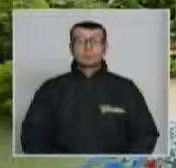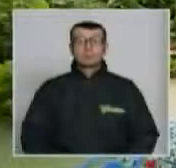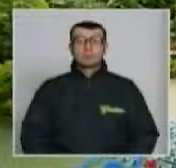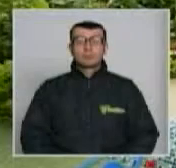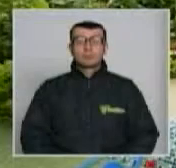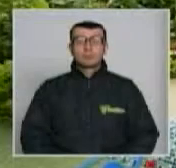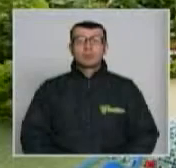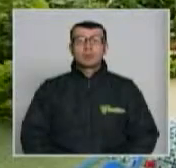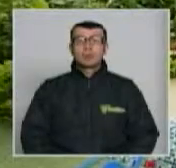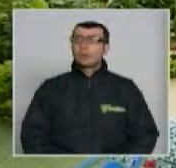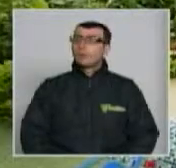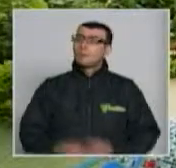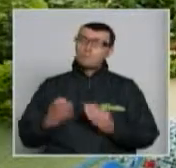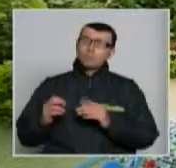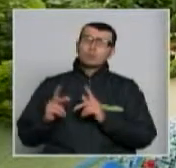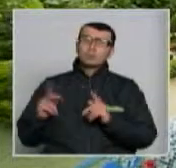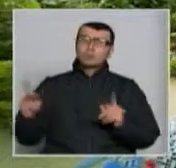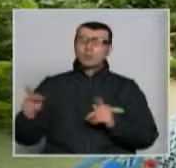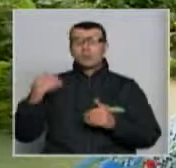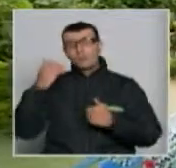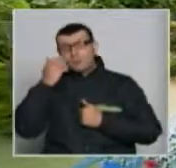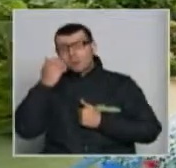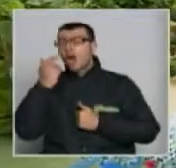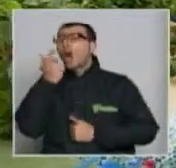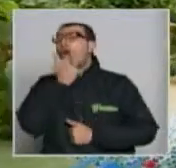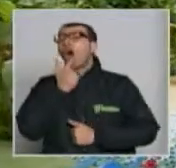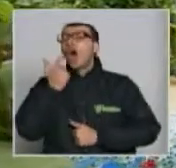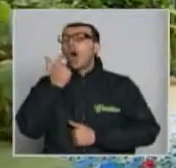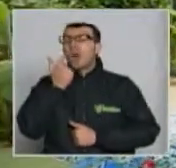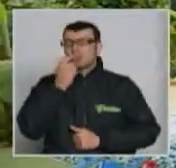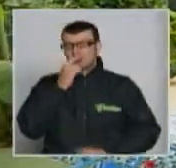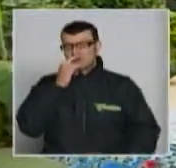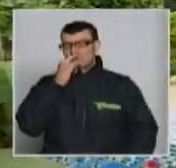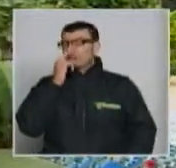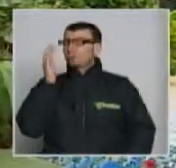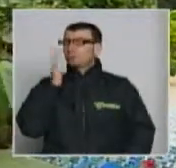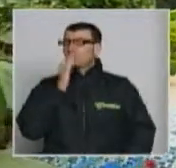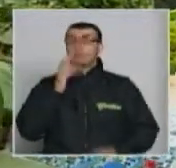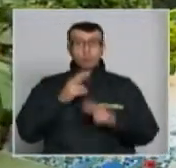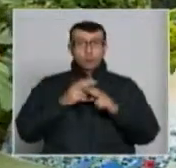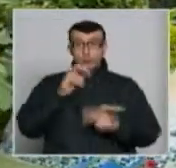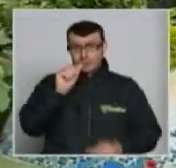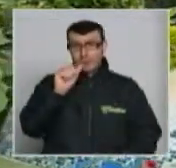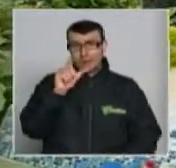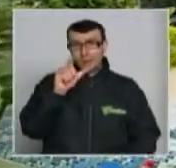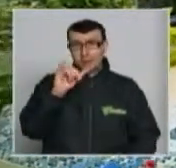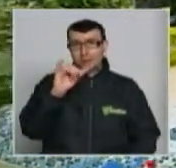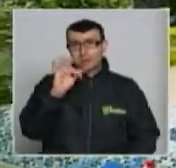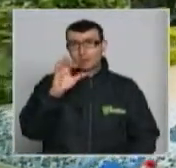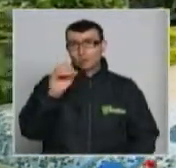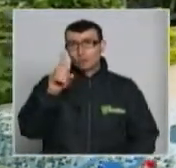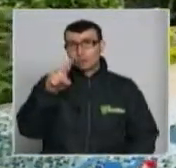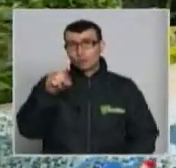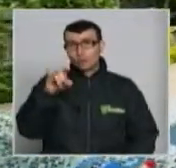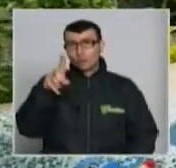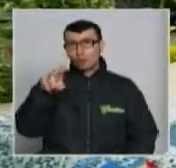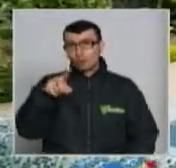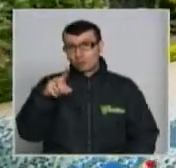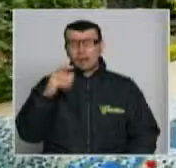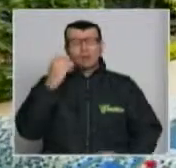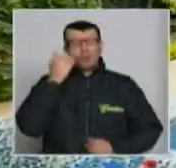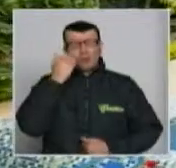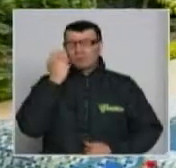Lo que más grande refieren las personas con el tema de la boca es el mal aliento, la halitosis. Pero hay mucho más